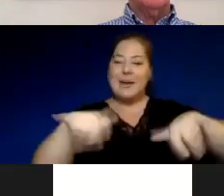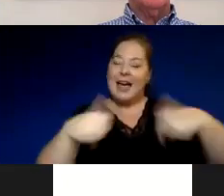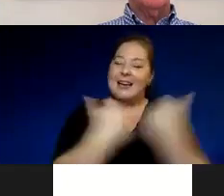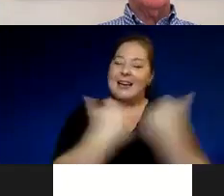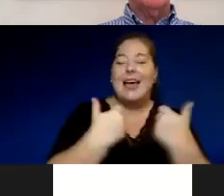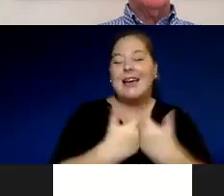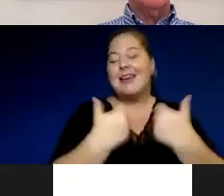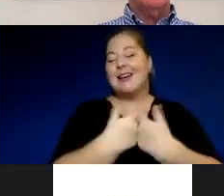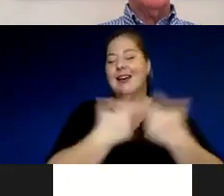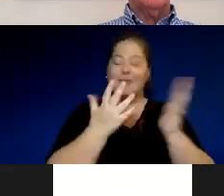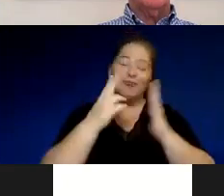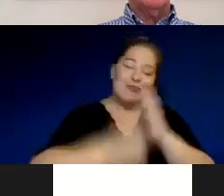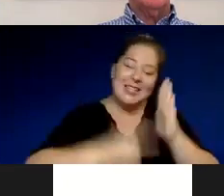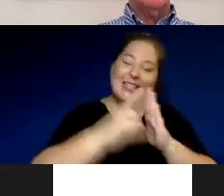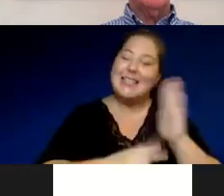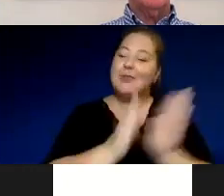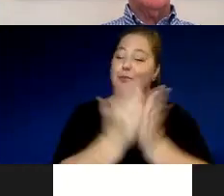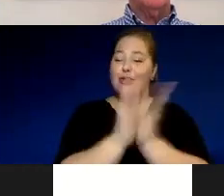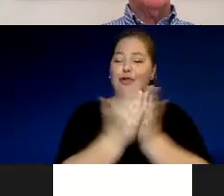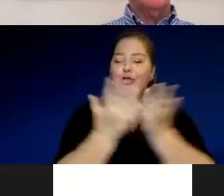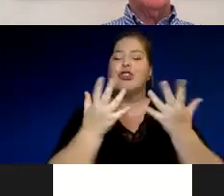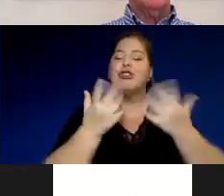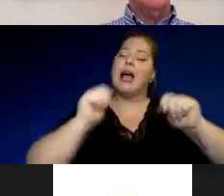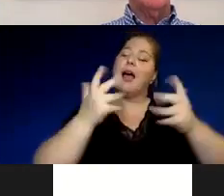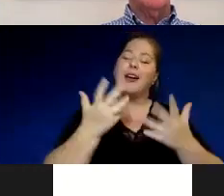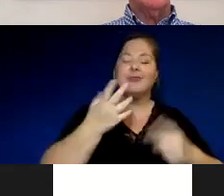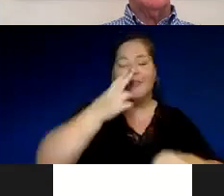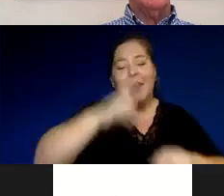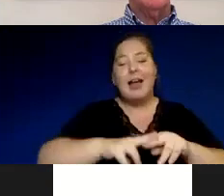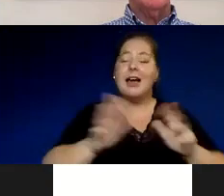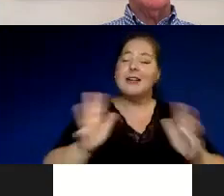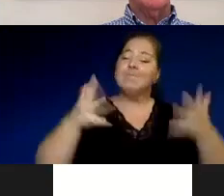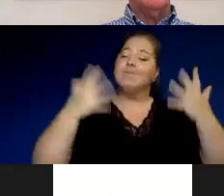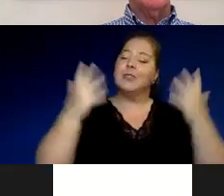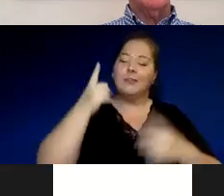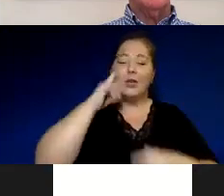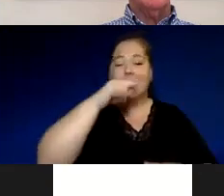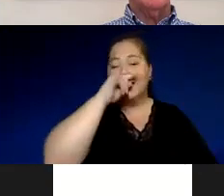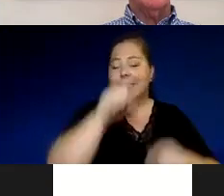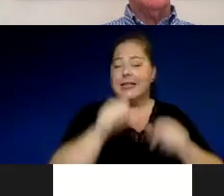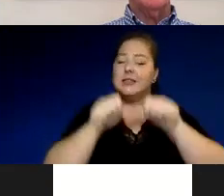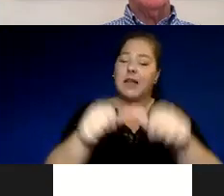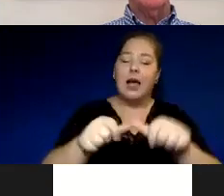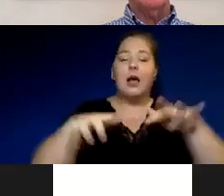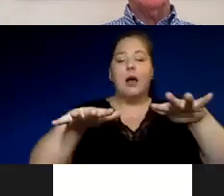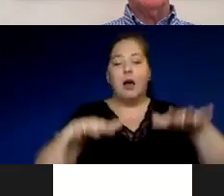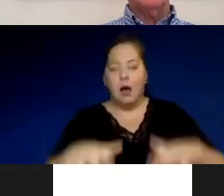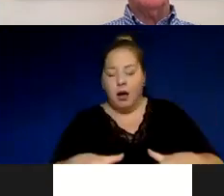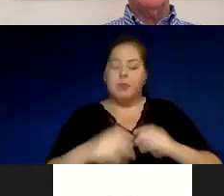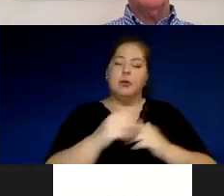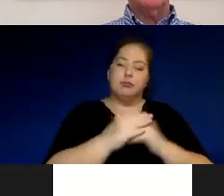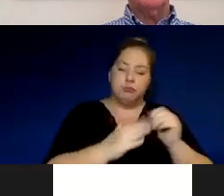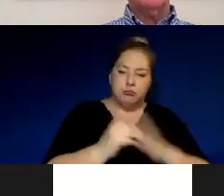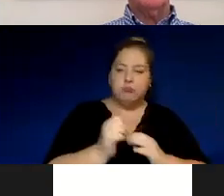leerles, ayudarles a que estén más tranquilos, al igual que ustedes. Y al igual que